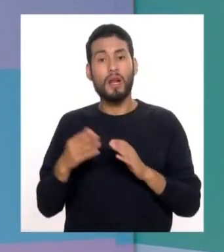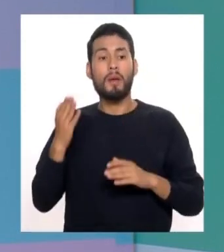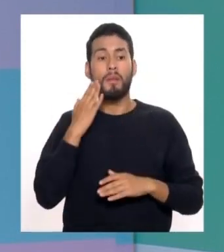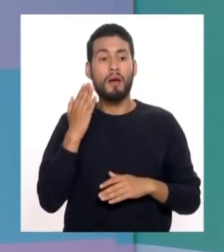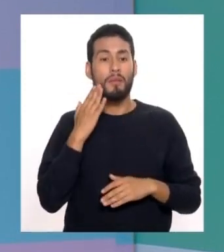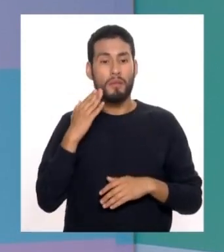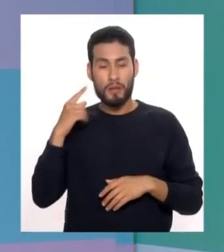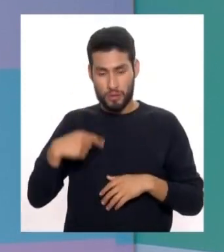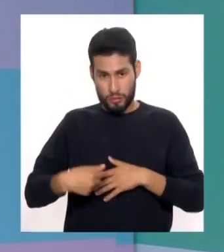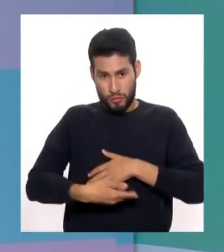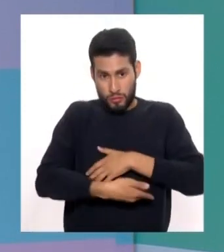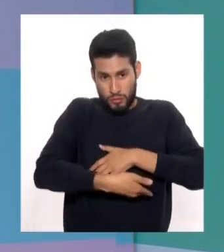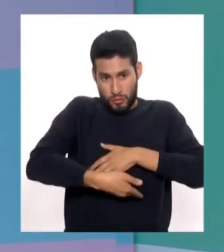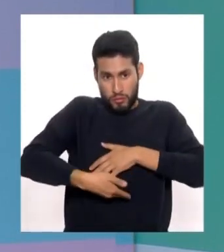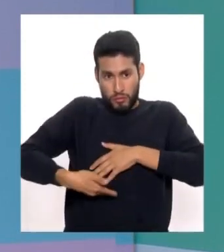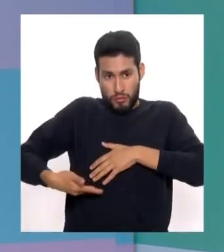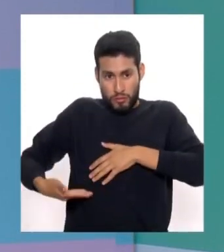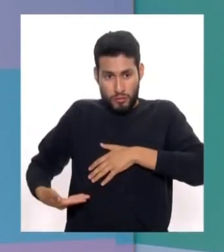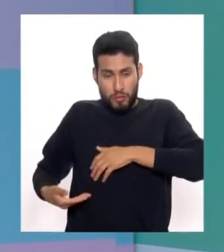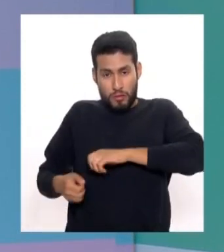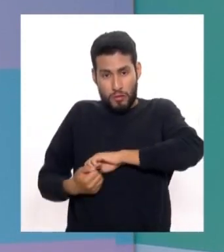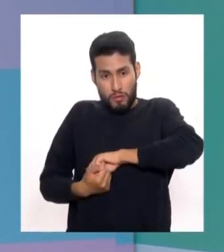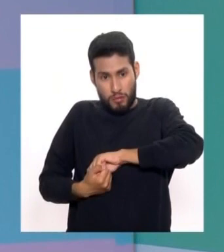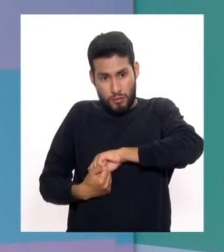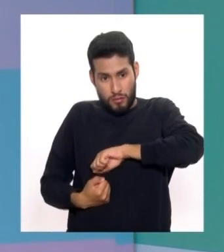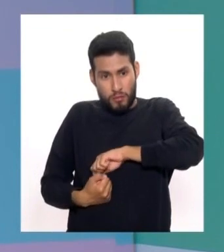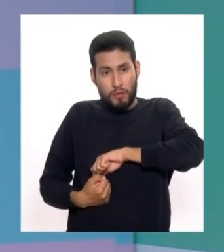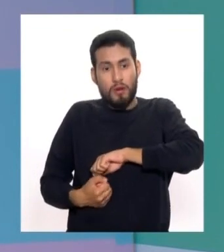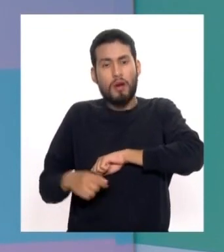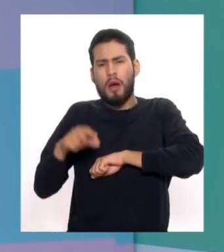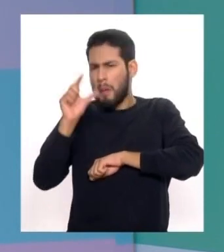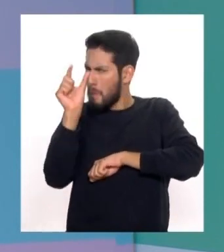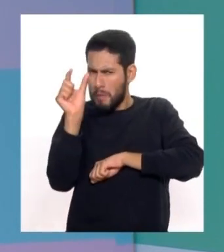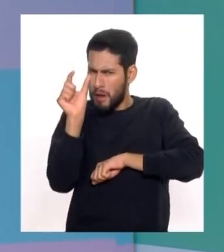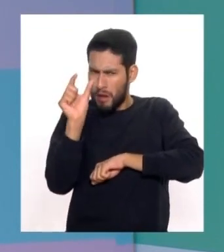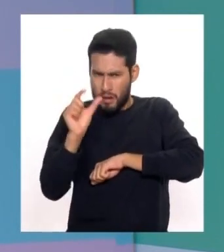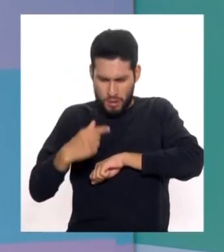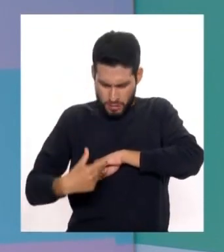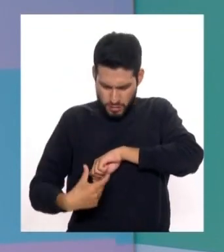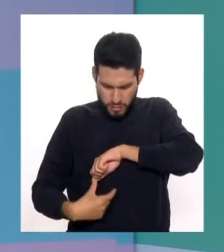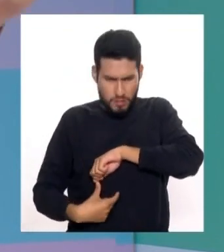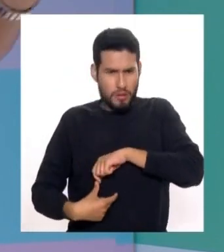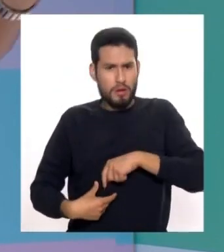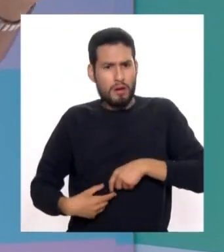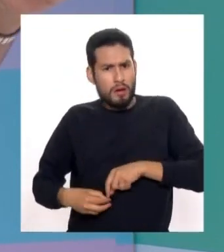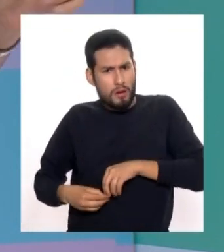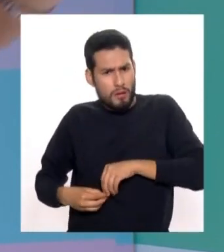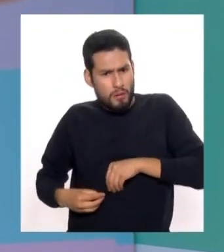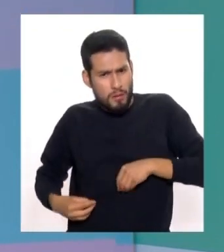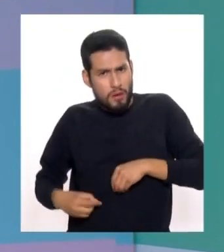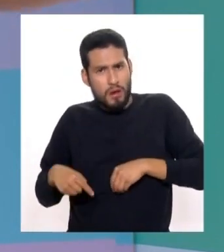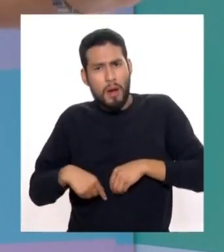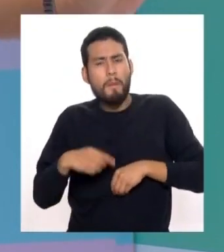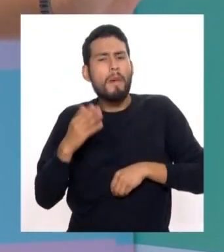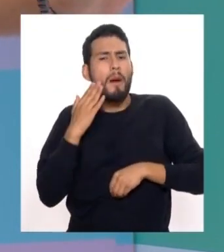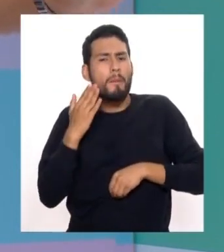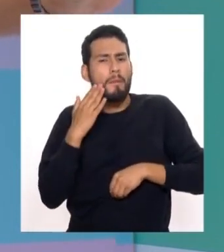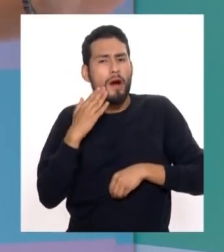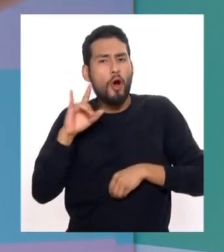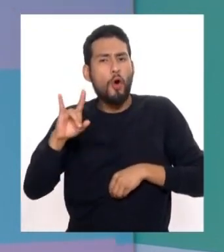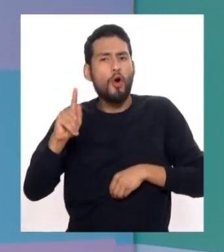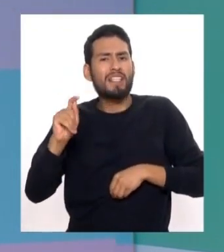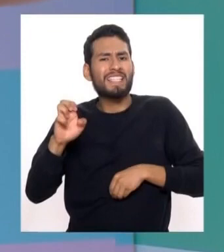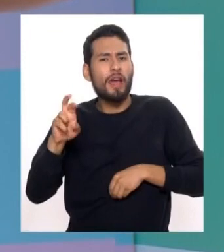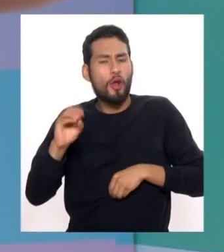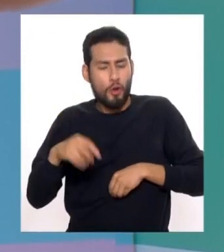vamos a realizar un corte en el útero de la mamá pequeño para poder corregir este defecto en la espalda del bebé, donde la principal